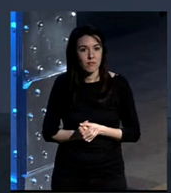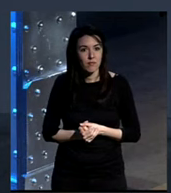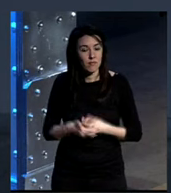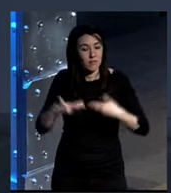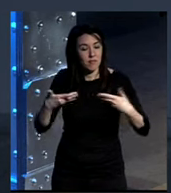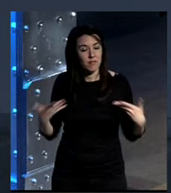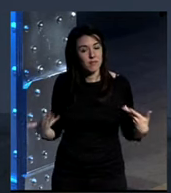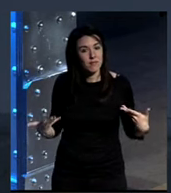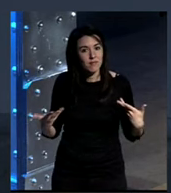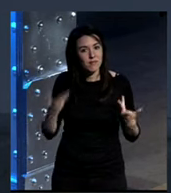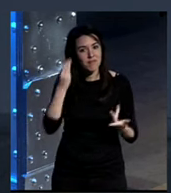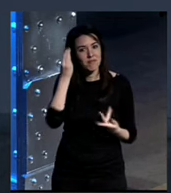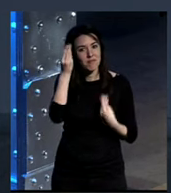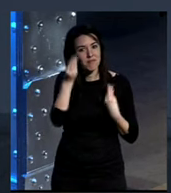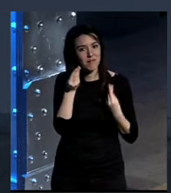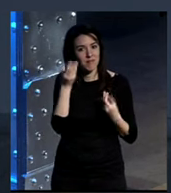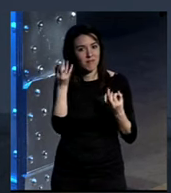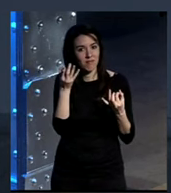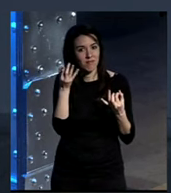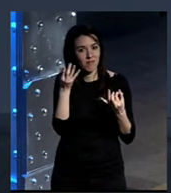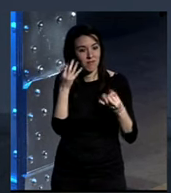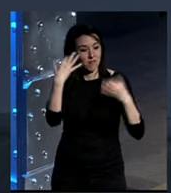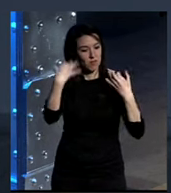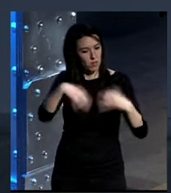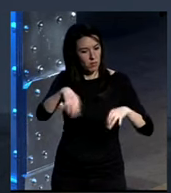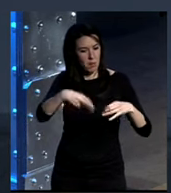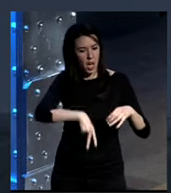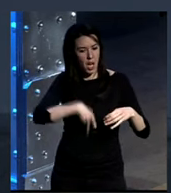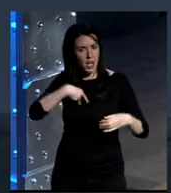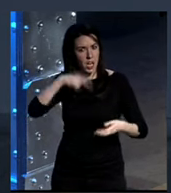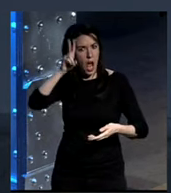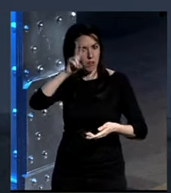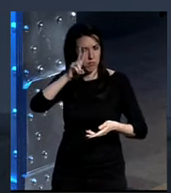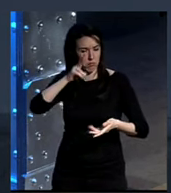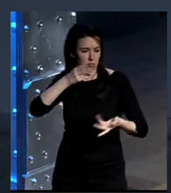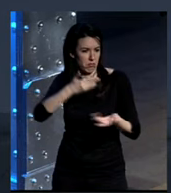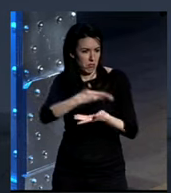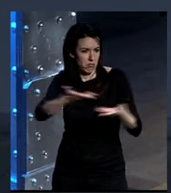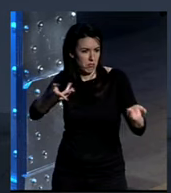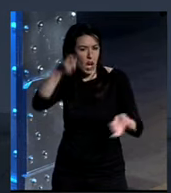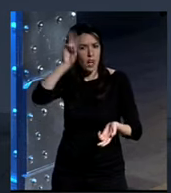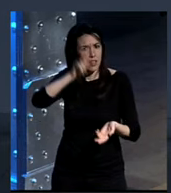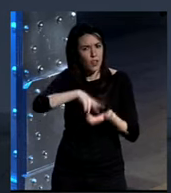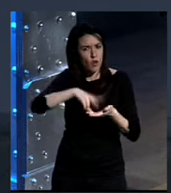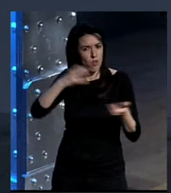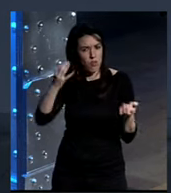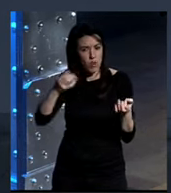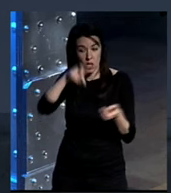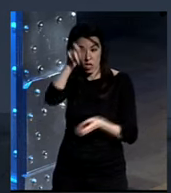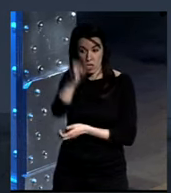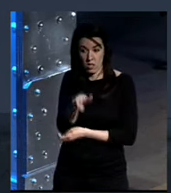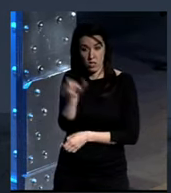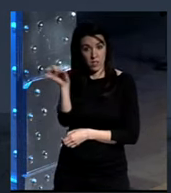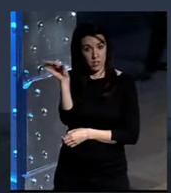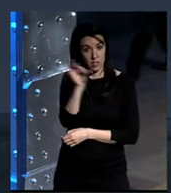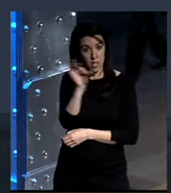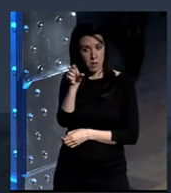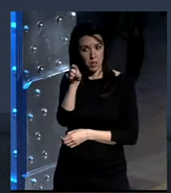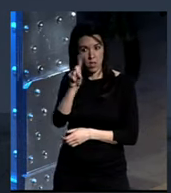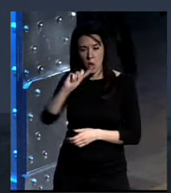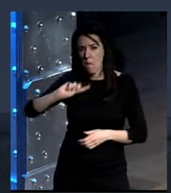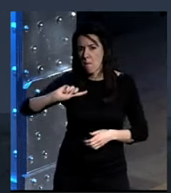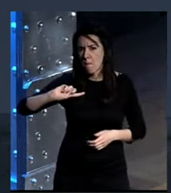Yo creo que está generalmente reconocido que Sebastián ha sido el